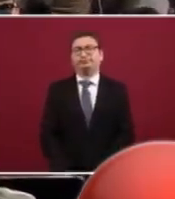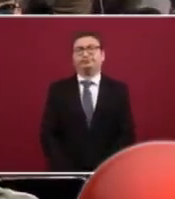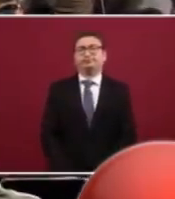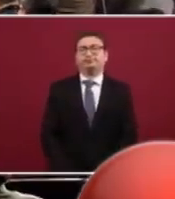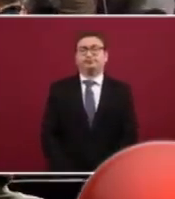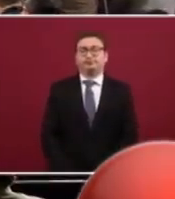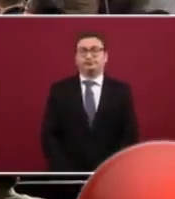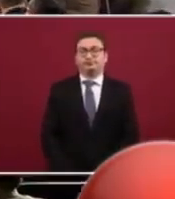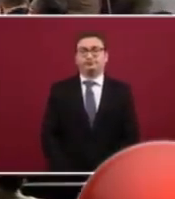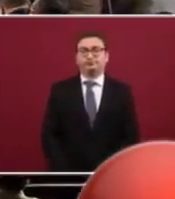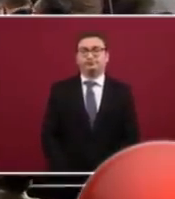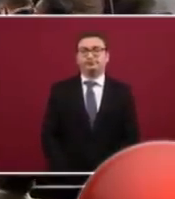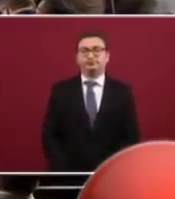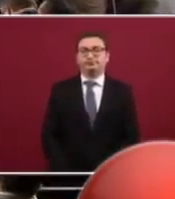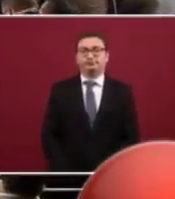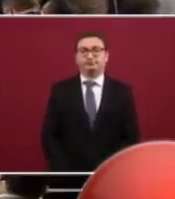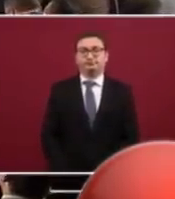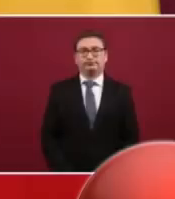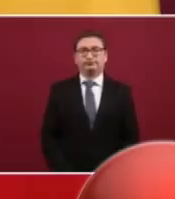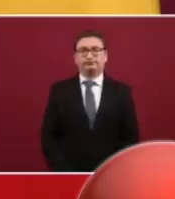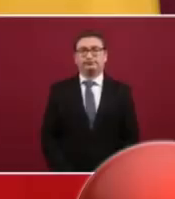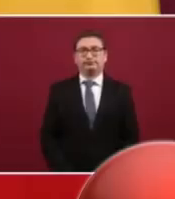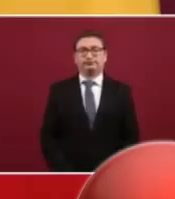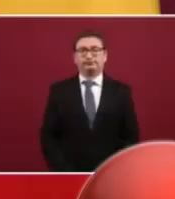El Cárdenas